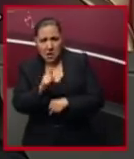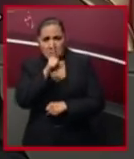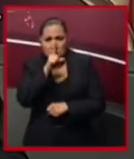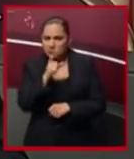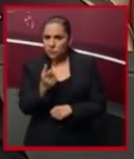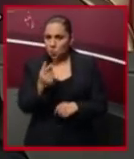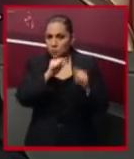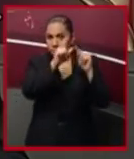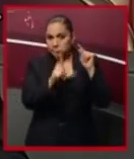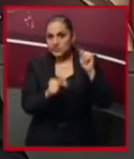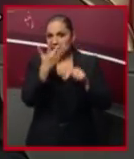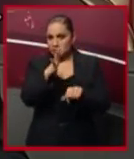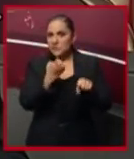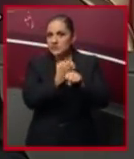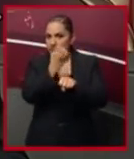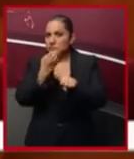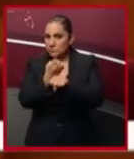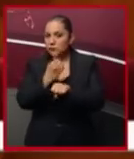corrupción.